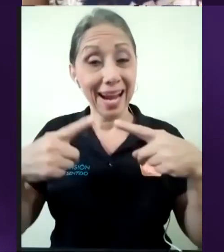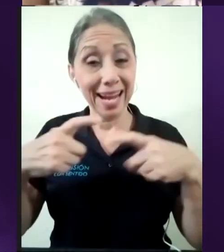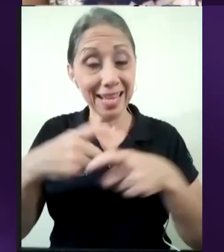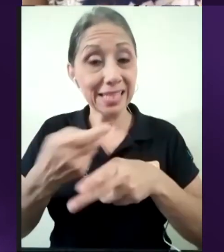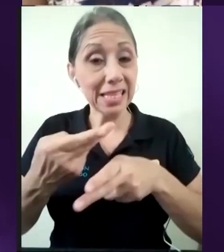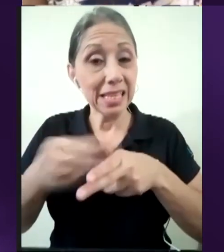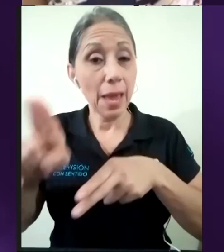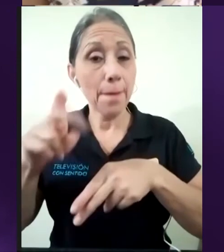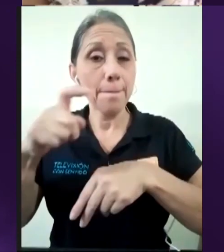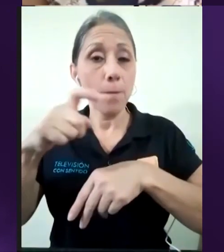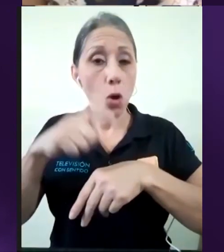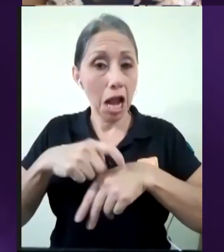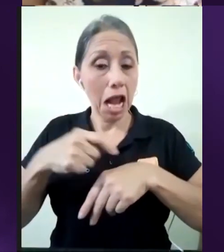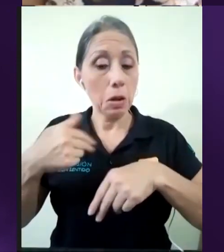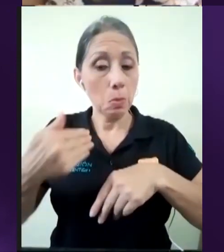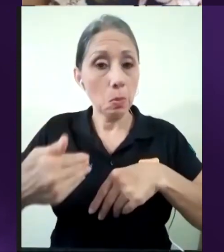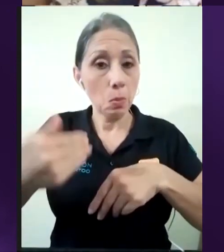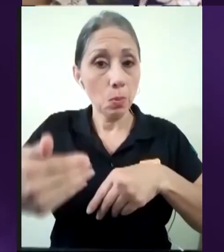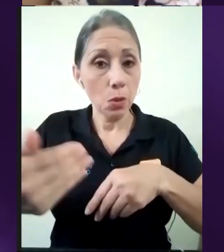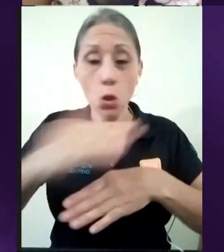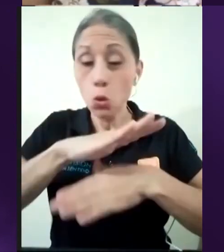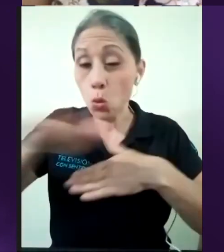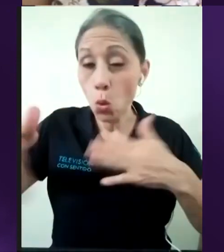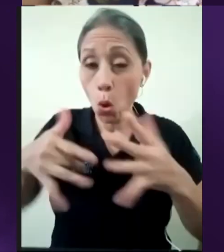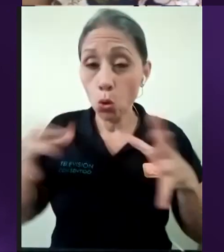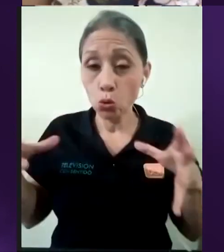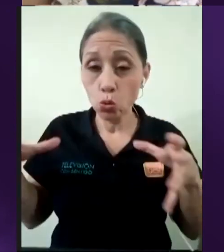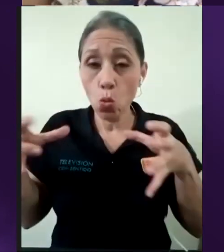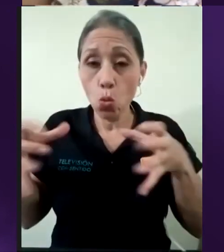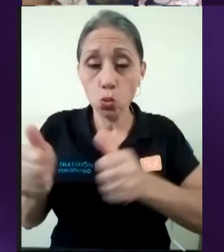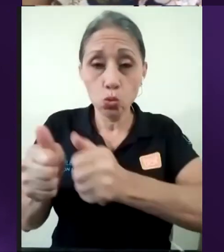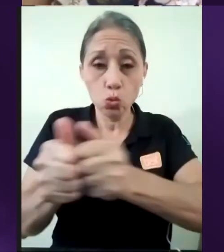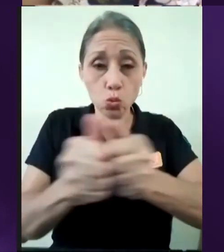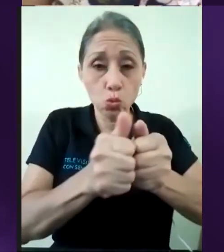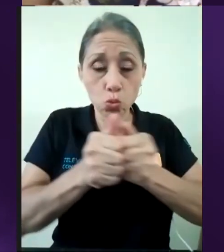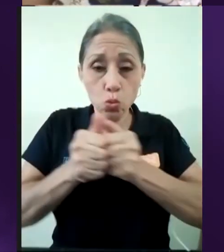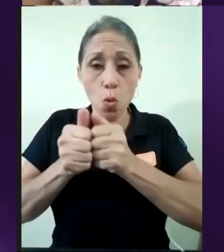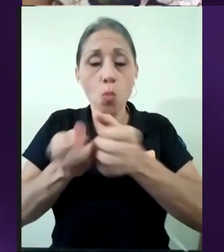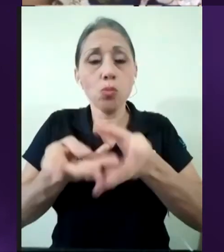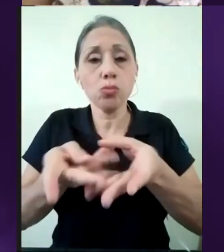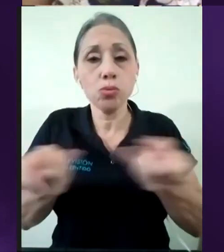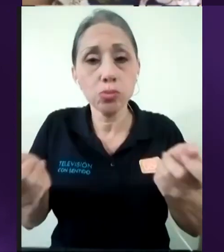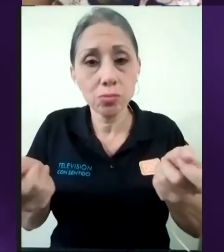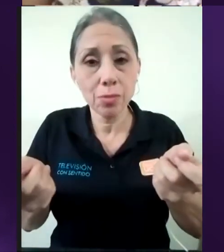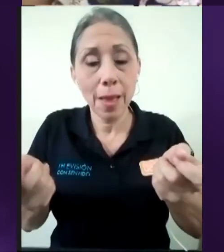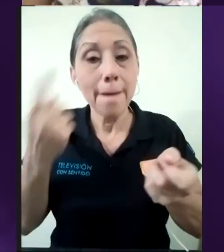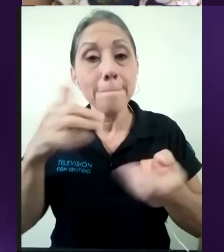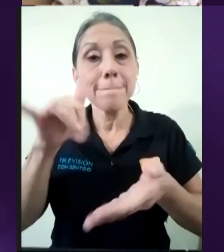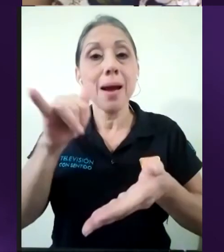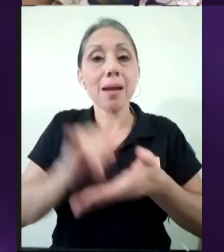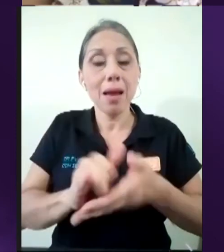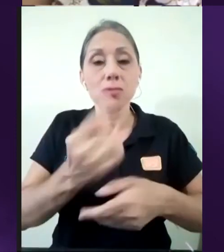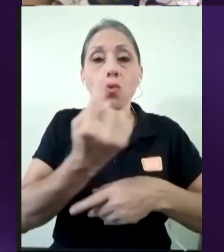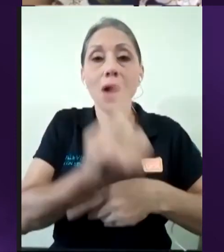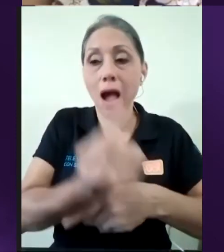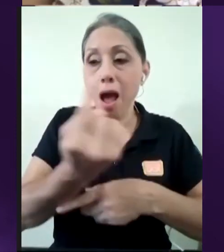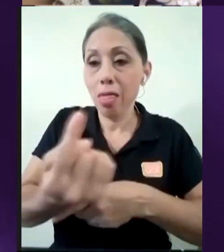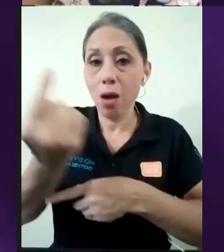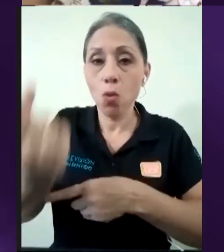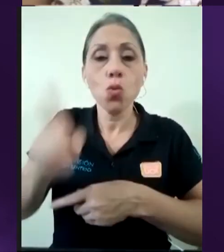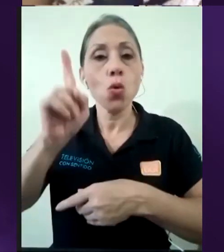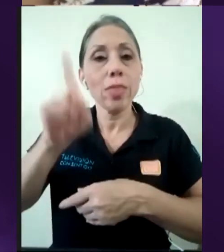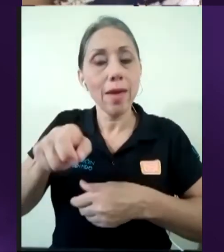que vamos a salir juntos y juntas de esto, pero que para eso cada uno y cada una tenemos que aportar a